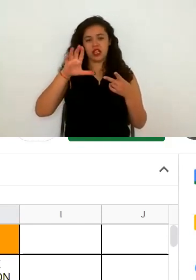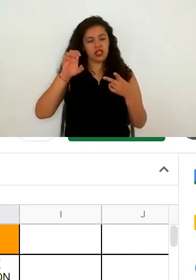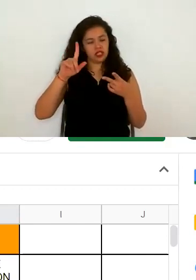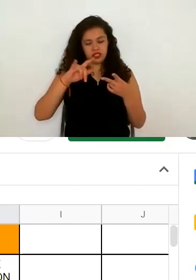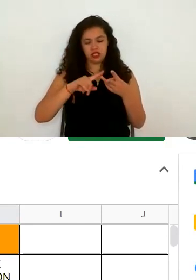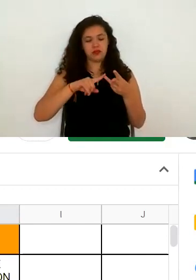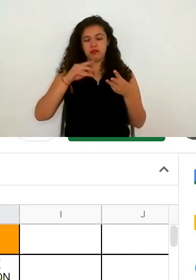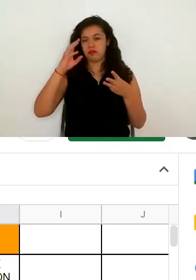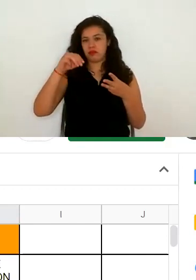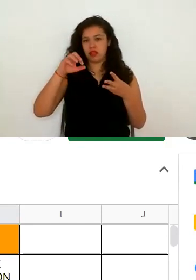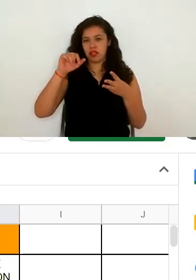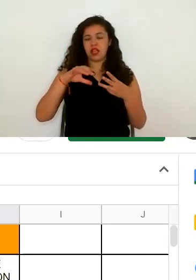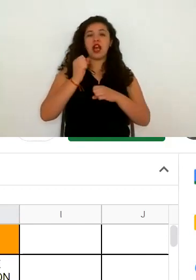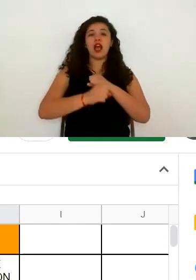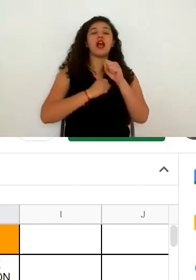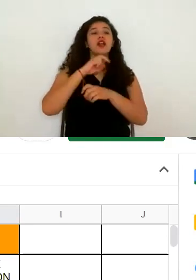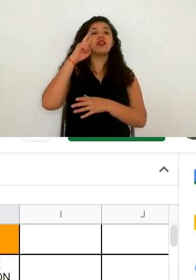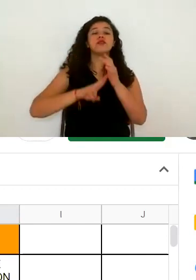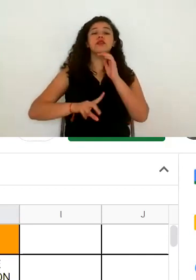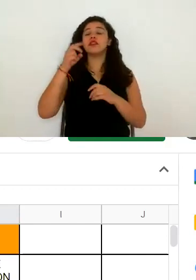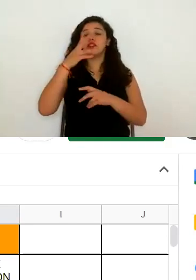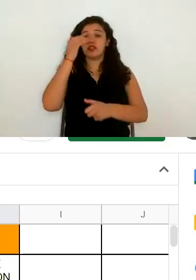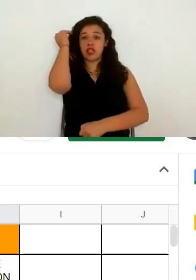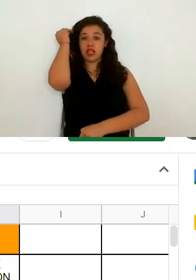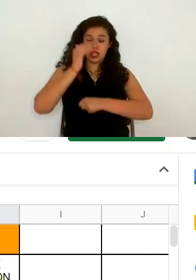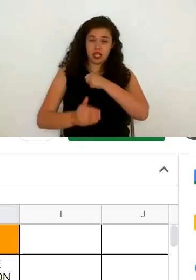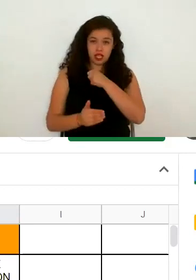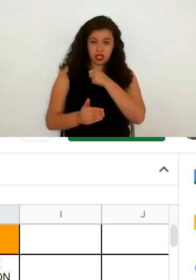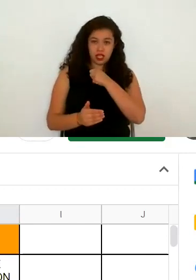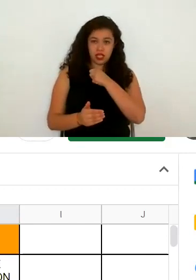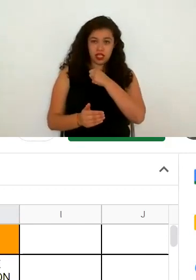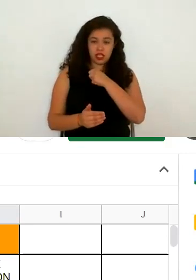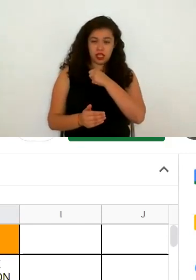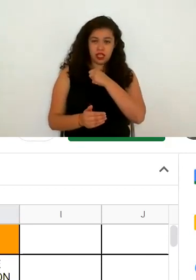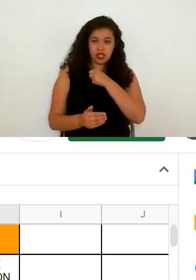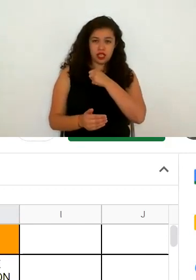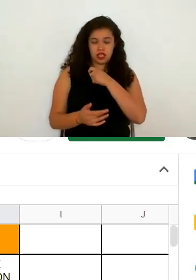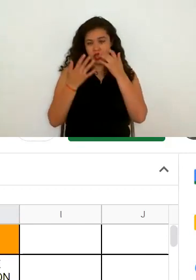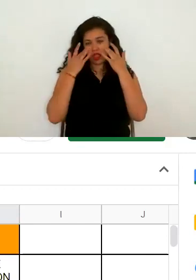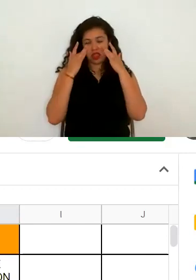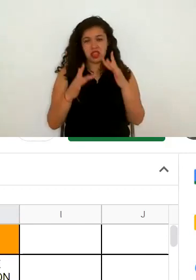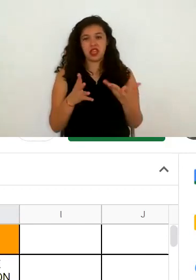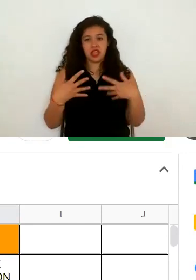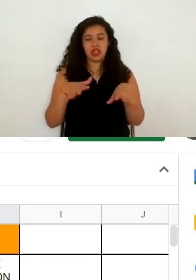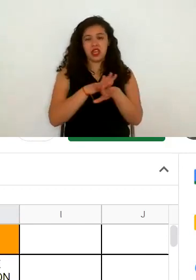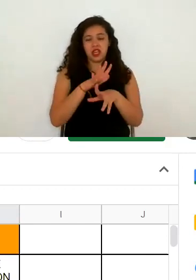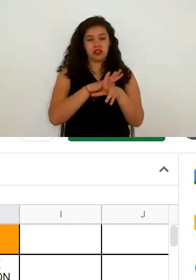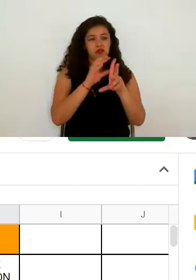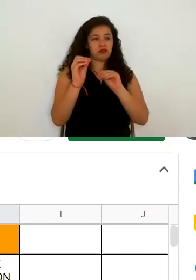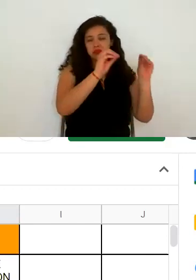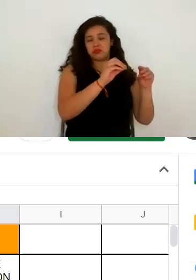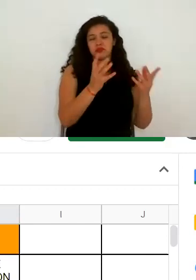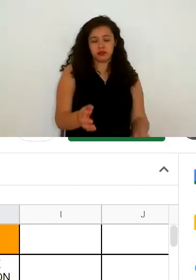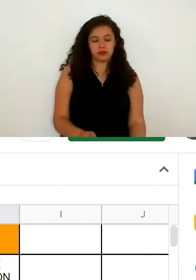que cerraron en el año 2022 por ciertos motivos, renuncia, jubilación, cambio de adscripción.